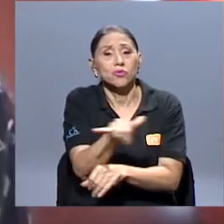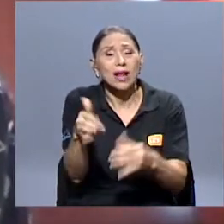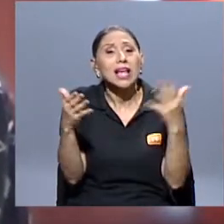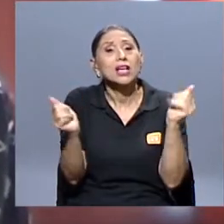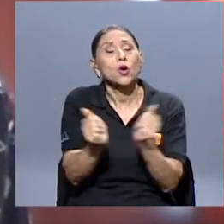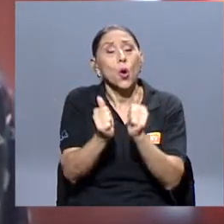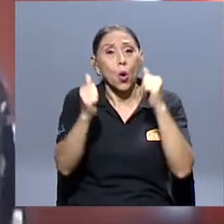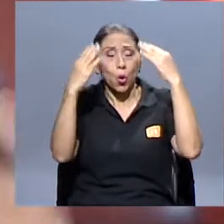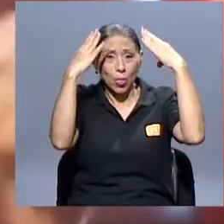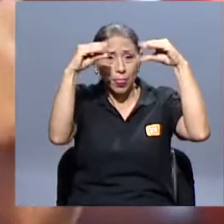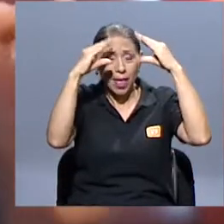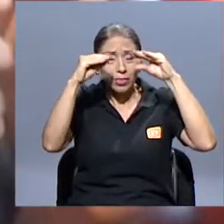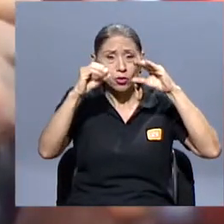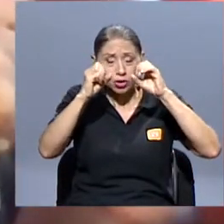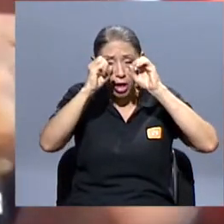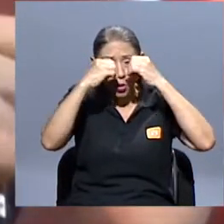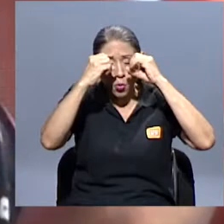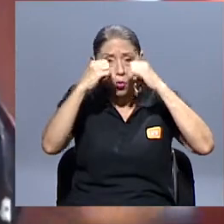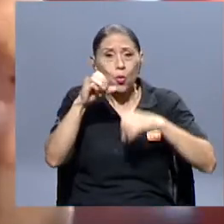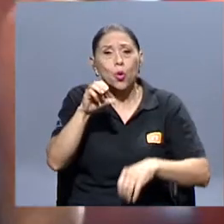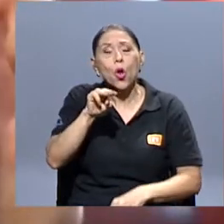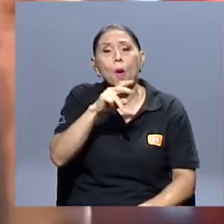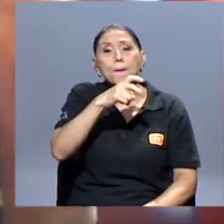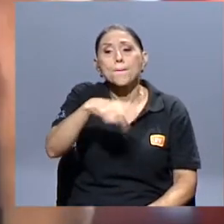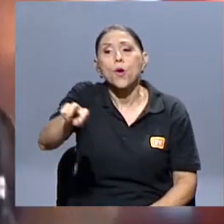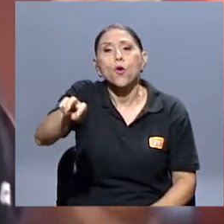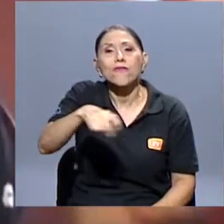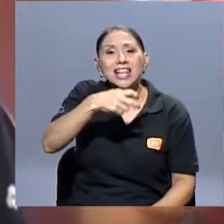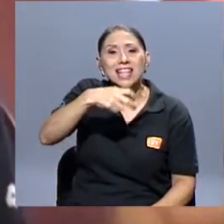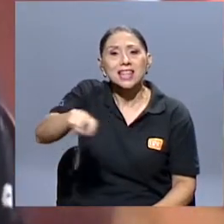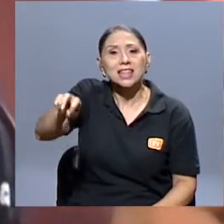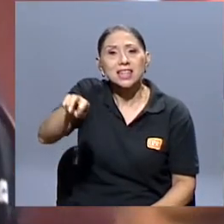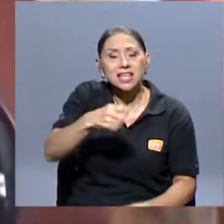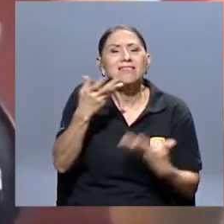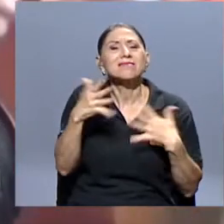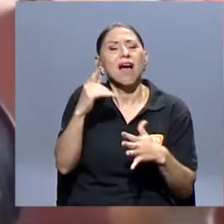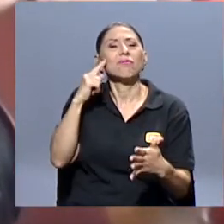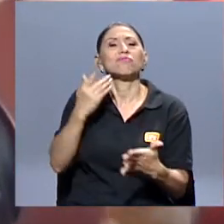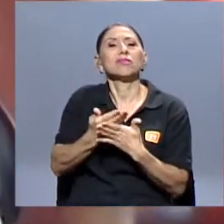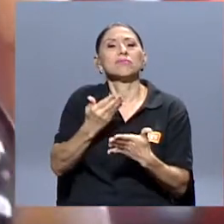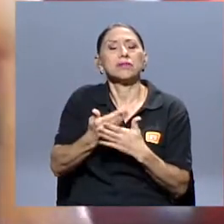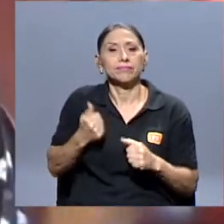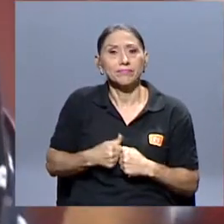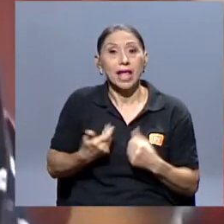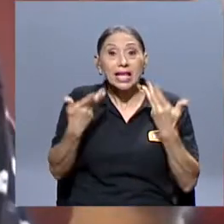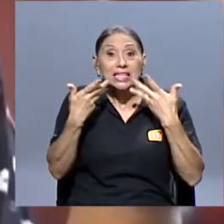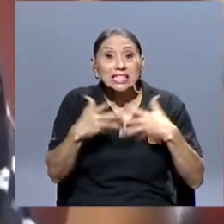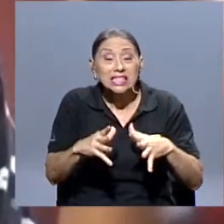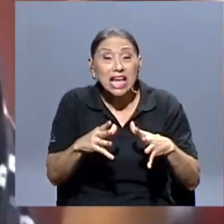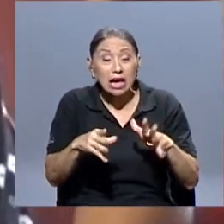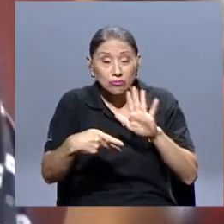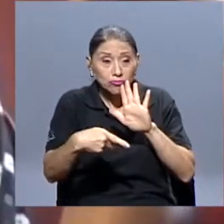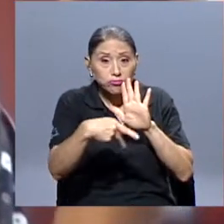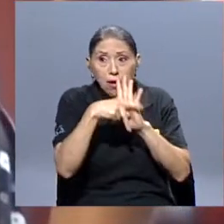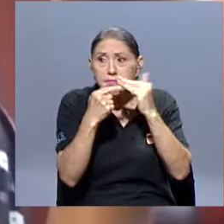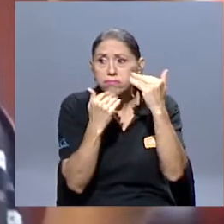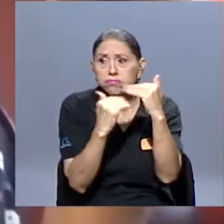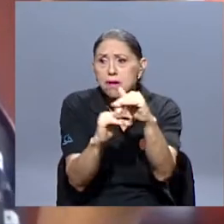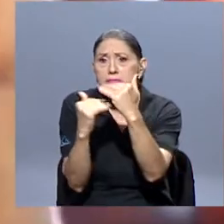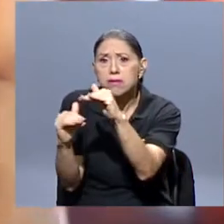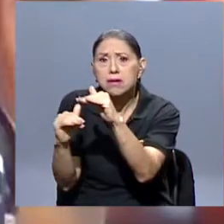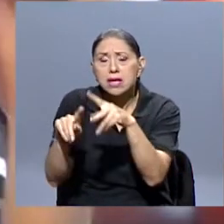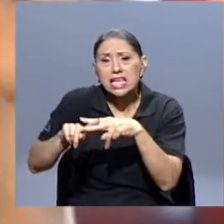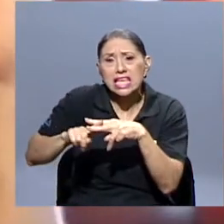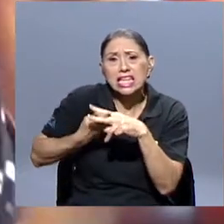los datos de Google Mobility, donde a pesar de que es la misma restricción, A inicios de la pandemia del